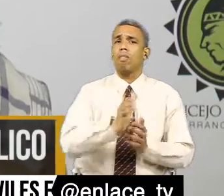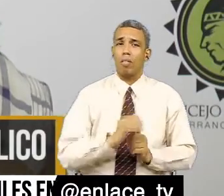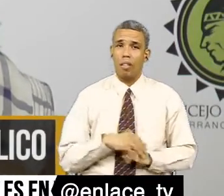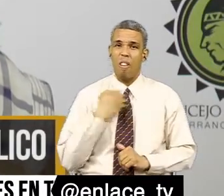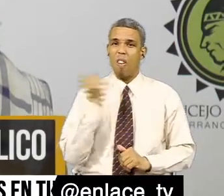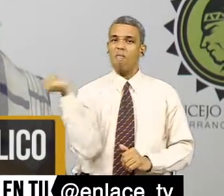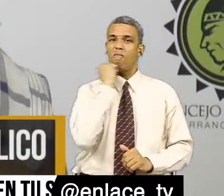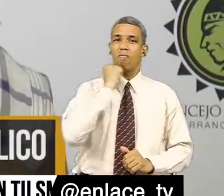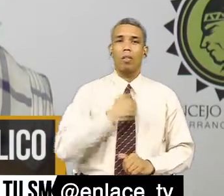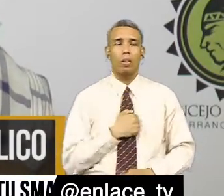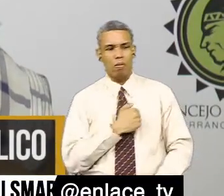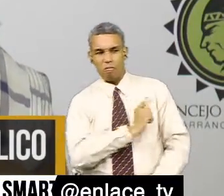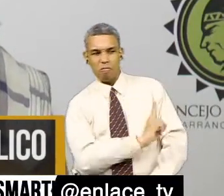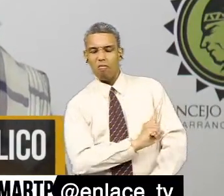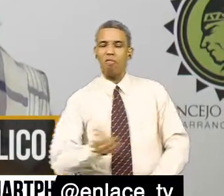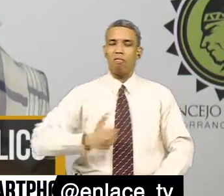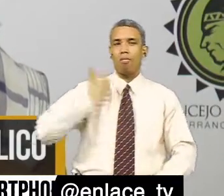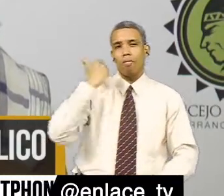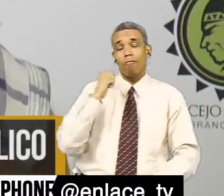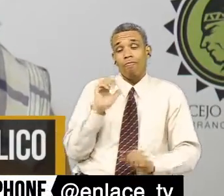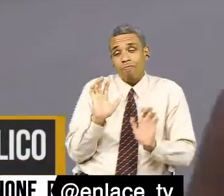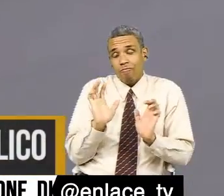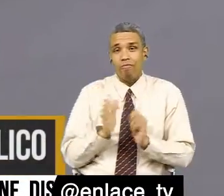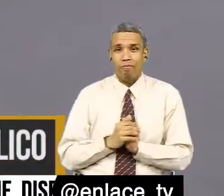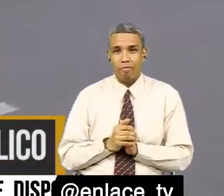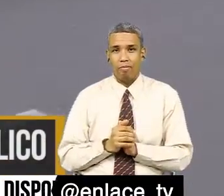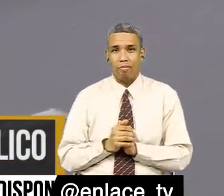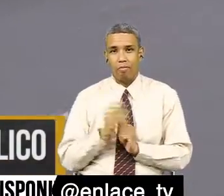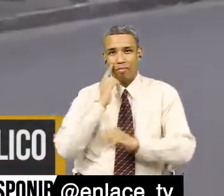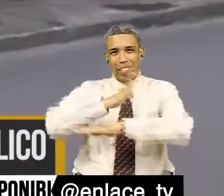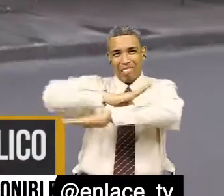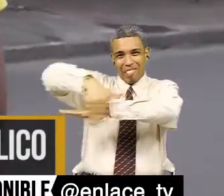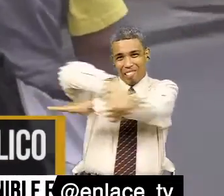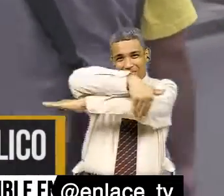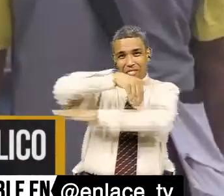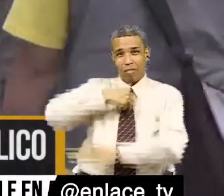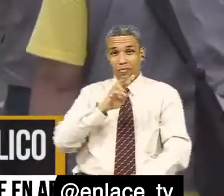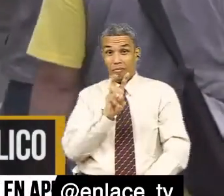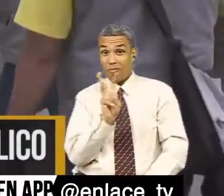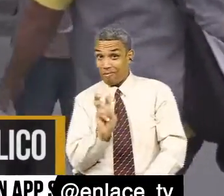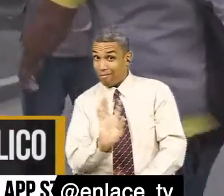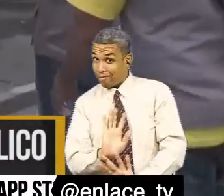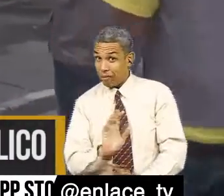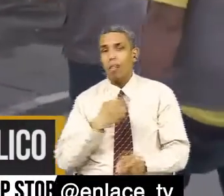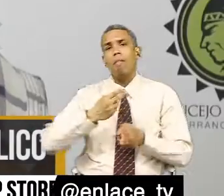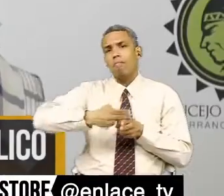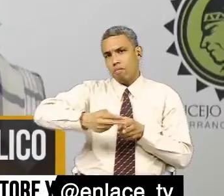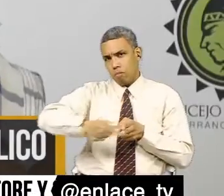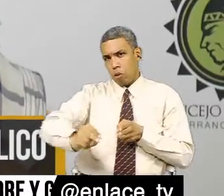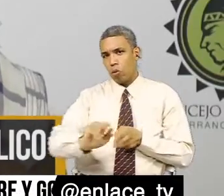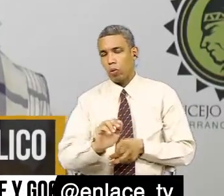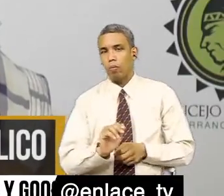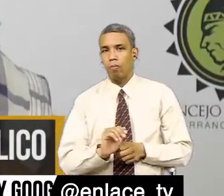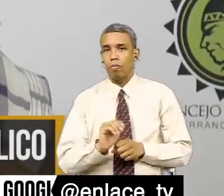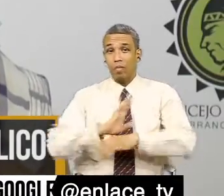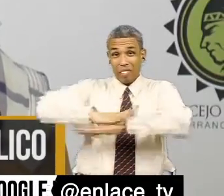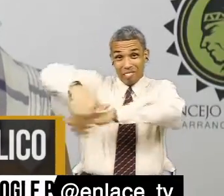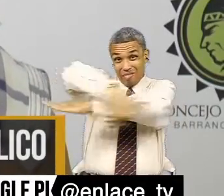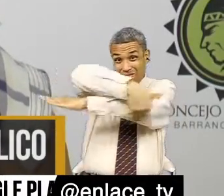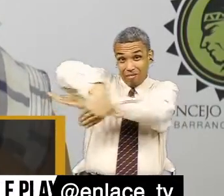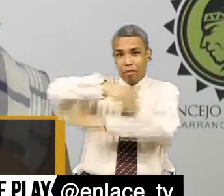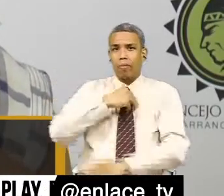receptivos a la campaña. Agrega que no han asistido a la carrera 28, pero que la idea es abarcar toda la ciudad. A la 28 todavía no hemos